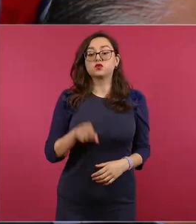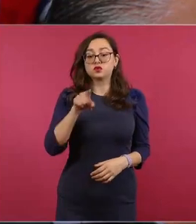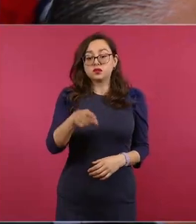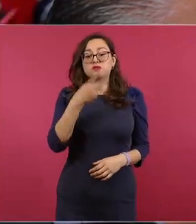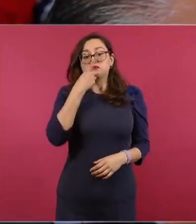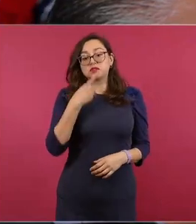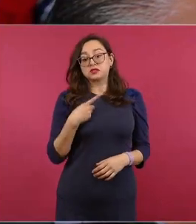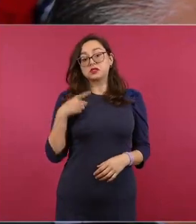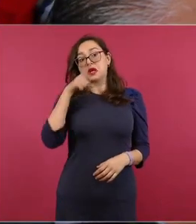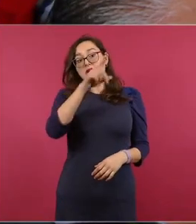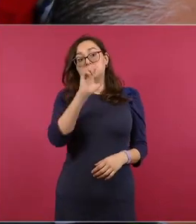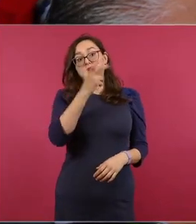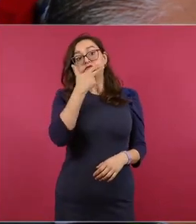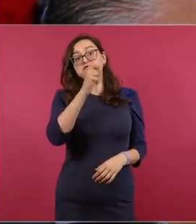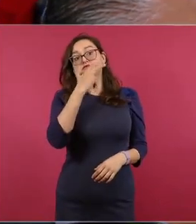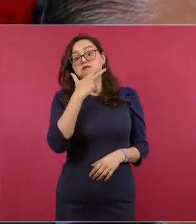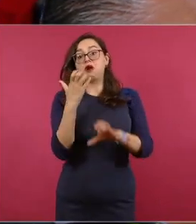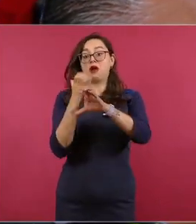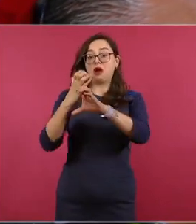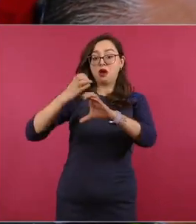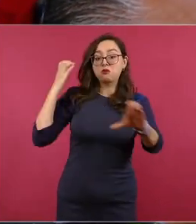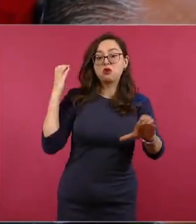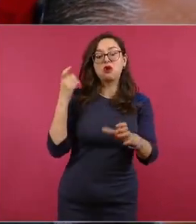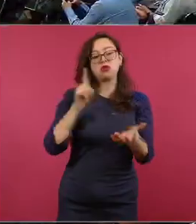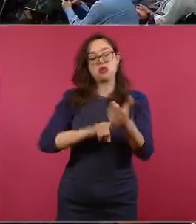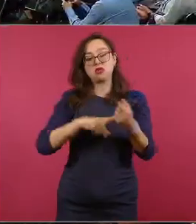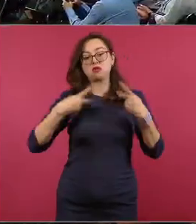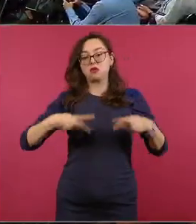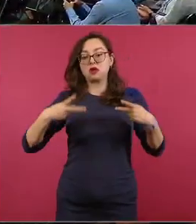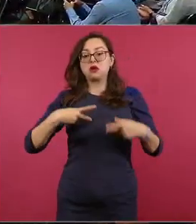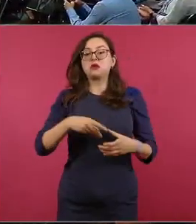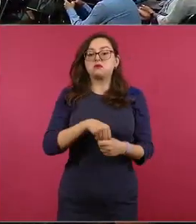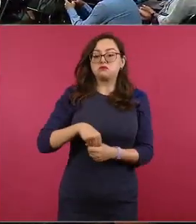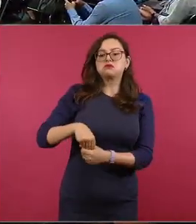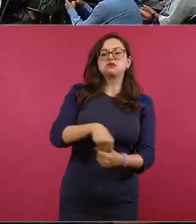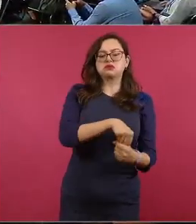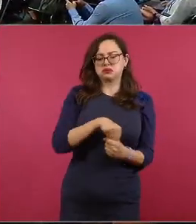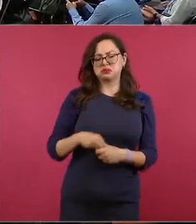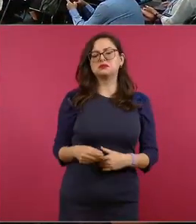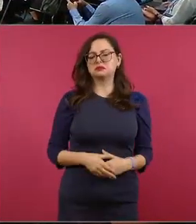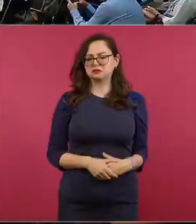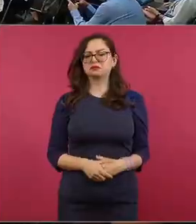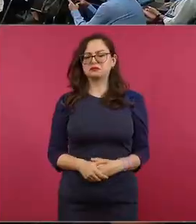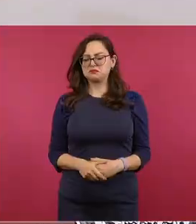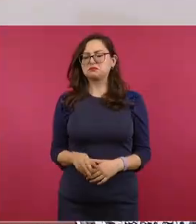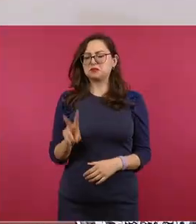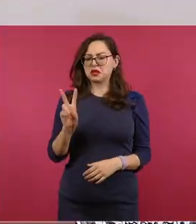¿Sabe qué hay ahora? Más